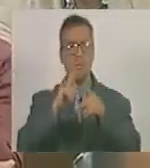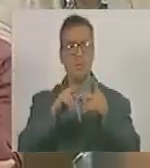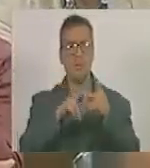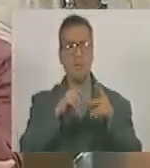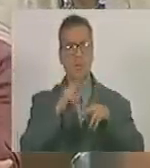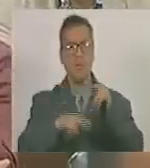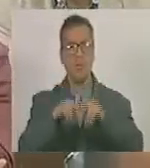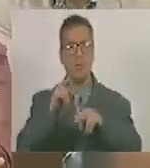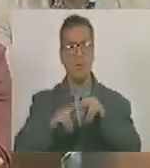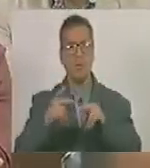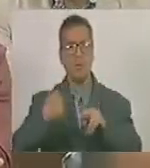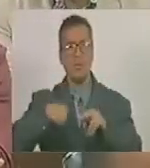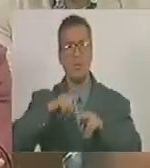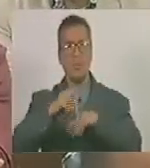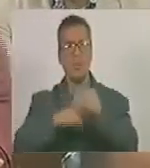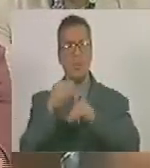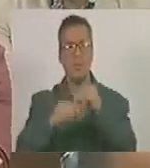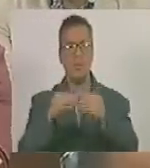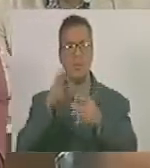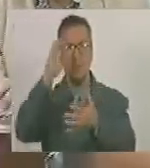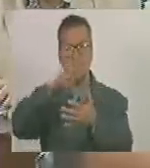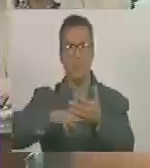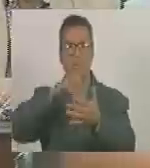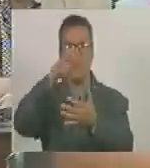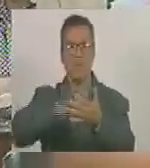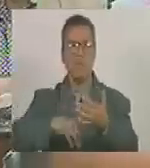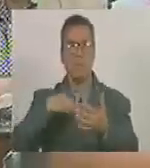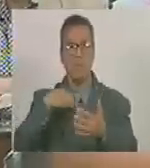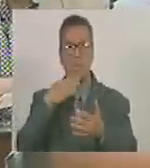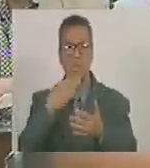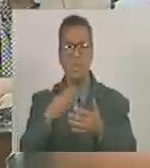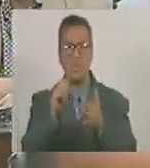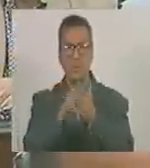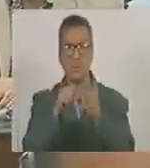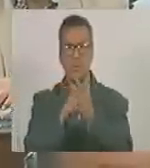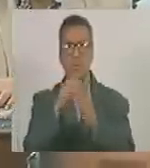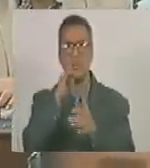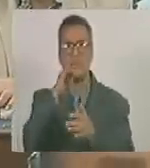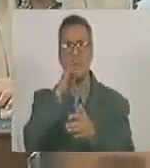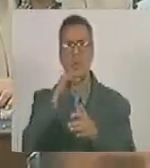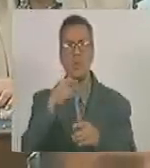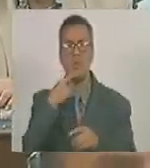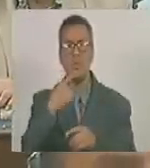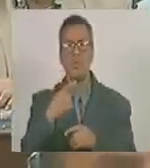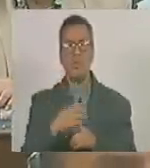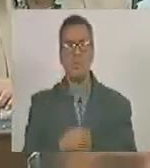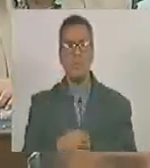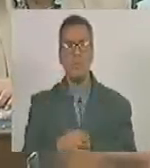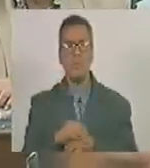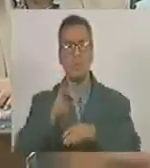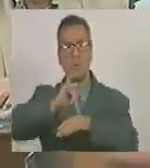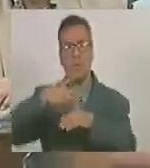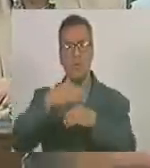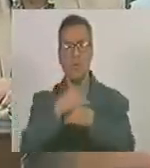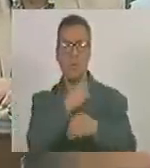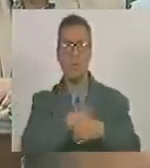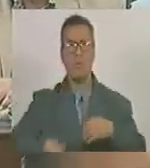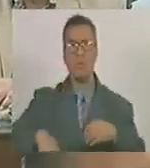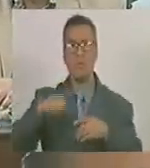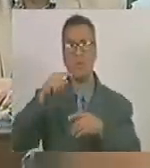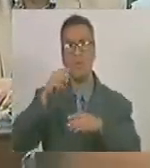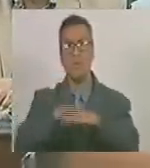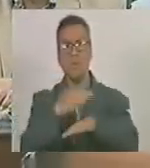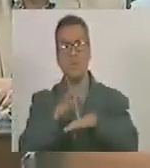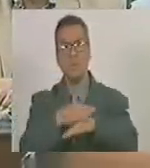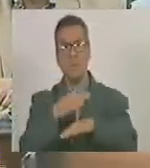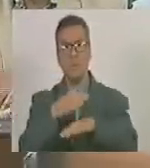forma en que se trata a sus animales. Solicito este punto de información, señor presidente, puesto que el día sábado 17 de junio